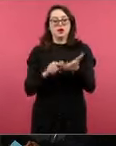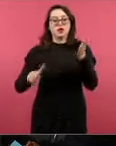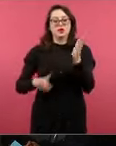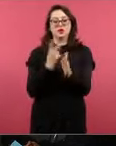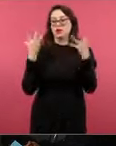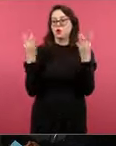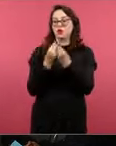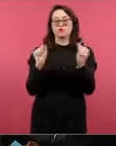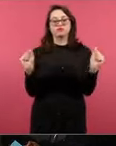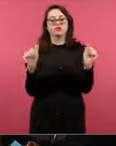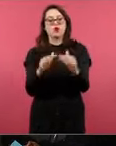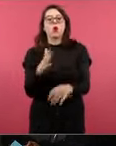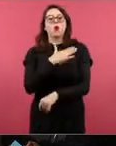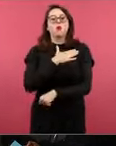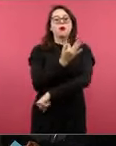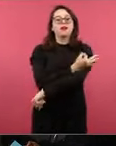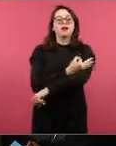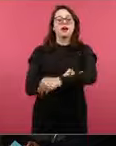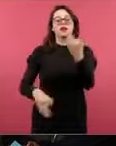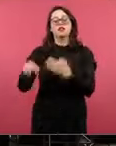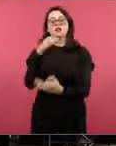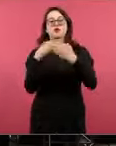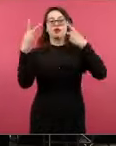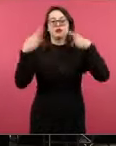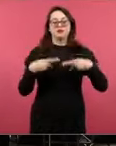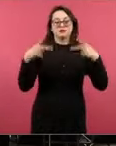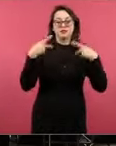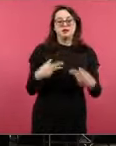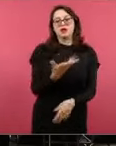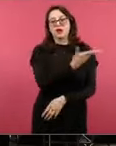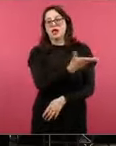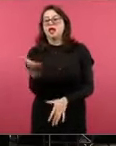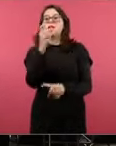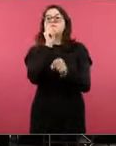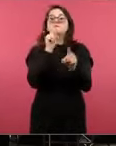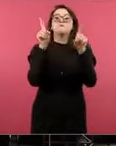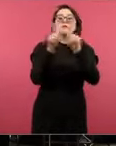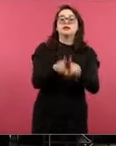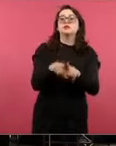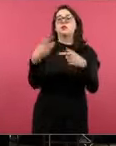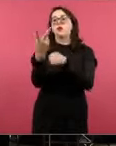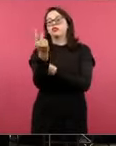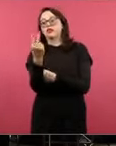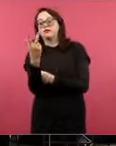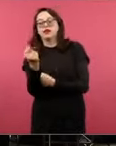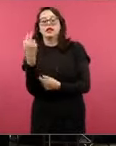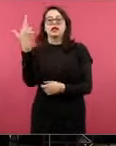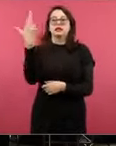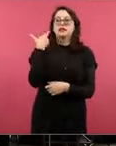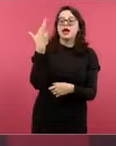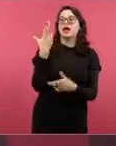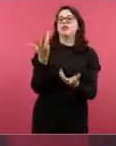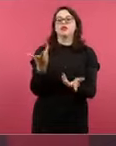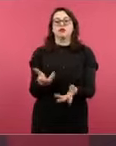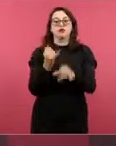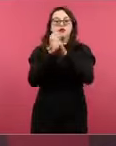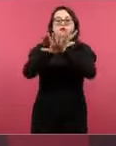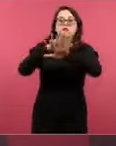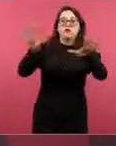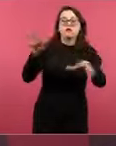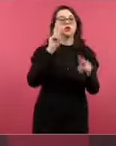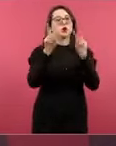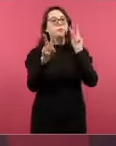tardes a todas y todos los que nos escuchan, los que nos ven a través de los medios de comunicación o a través